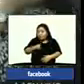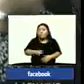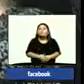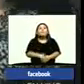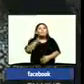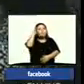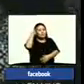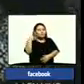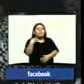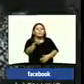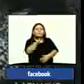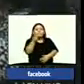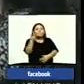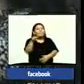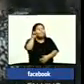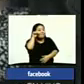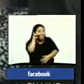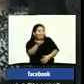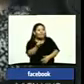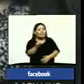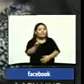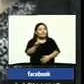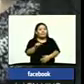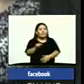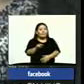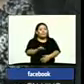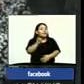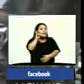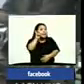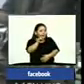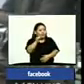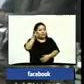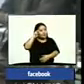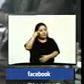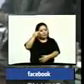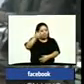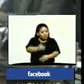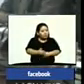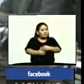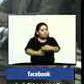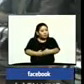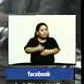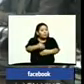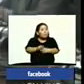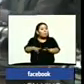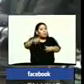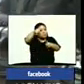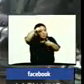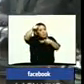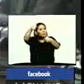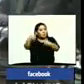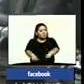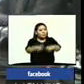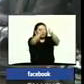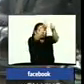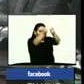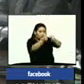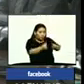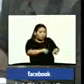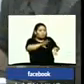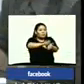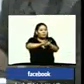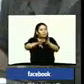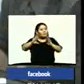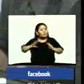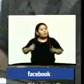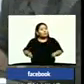Así es, Manuel, básicamente ese es el procedimiento que debe de seguir para la aprobación este plan de gastos. Pero